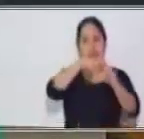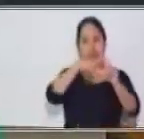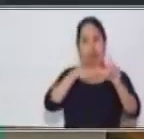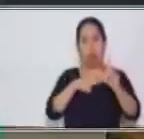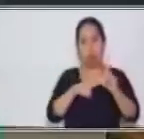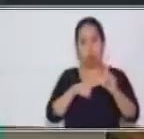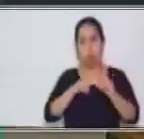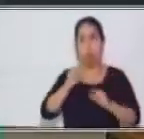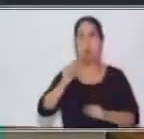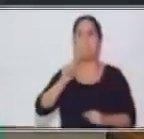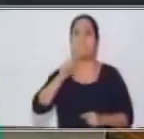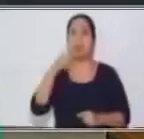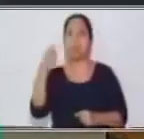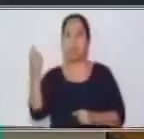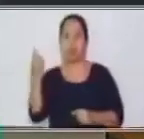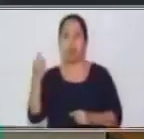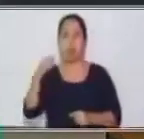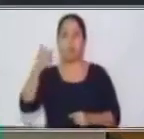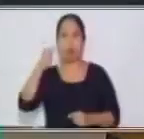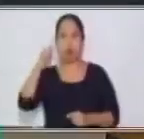alfa y luego para el ángulo beta.